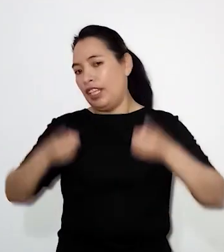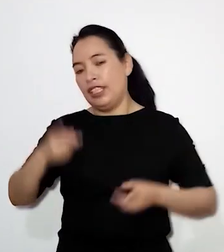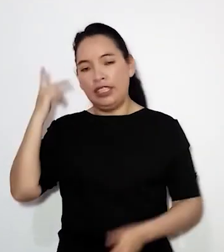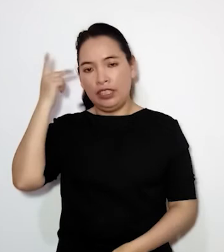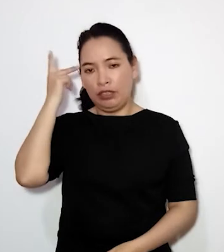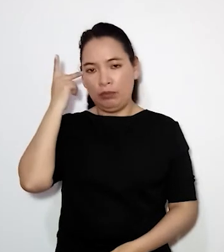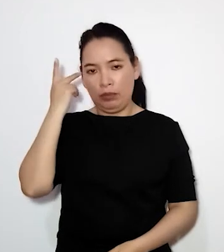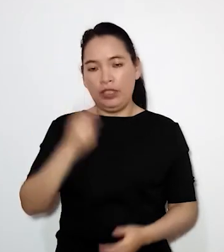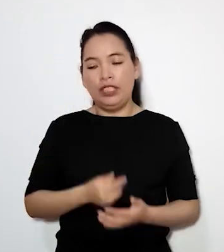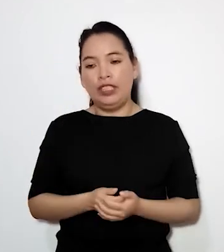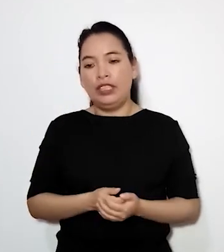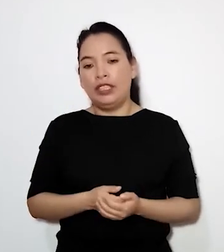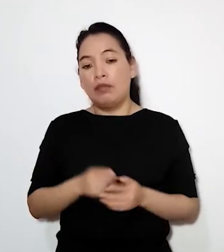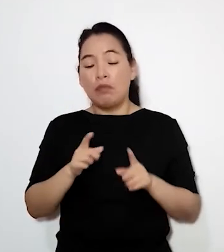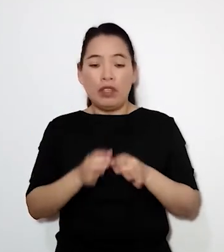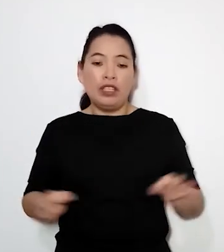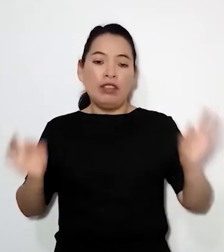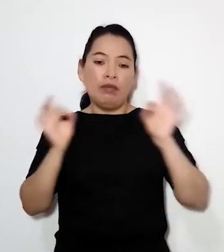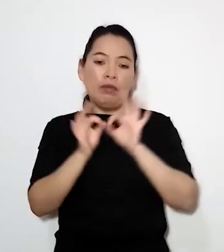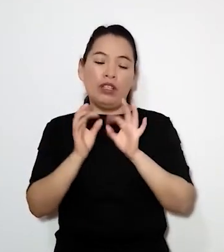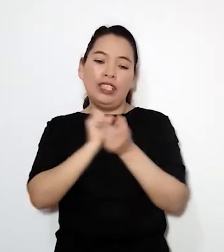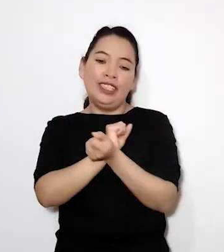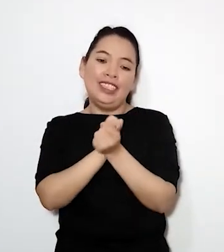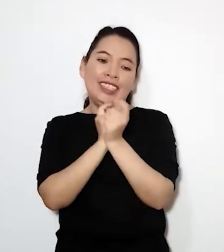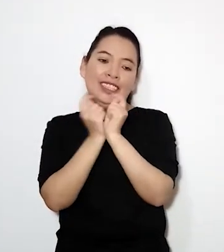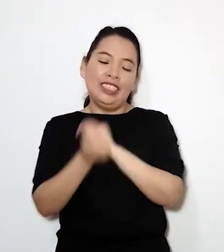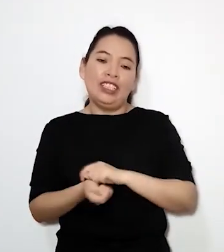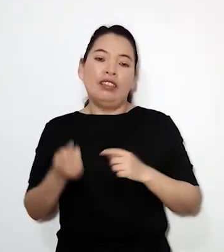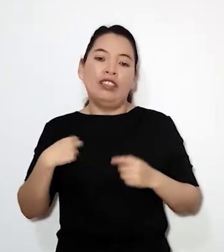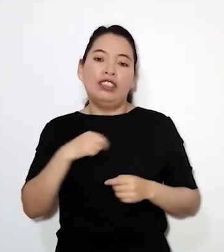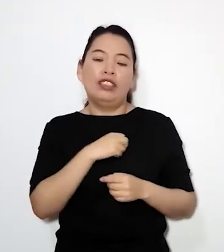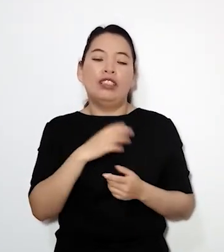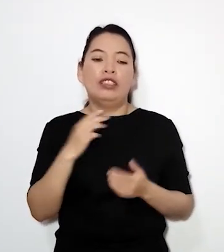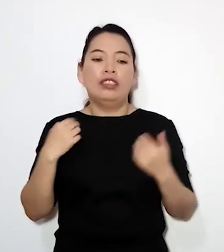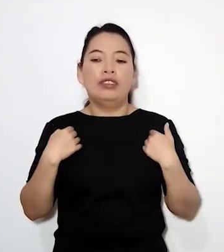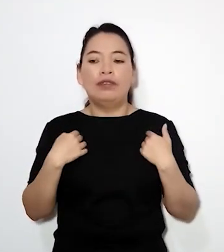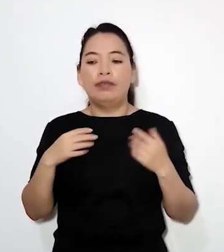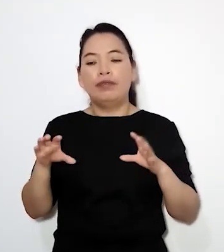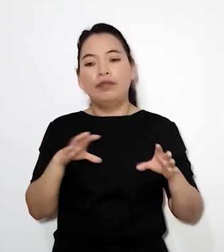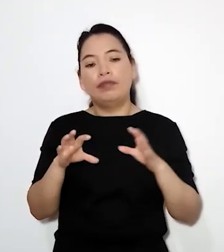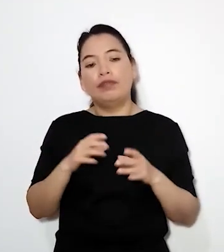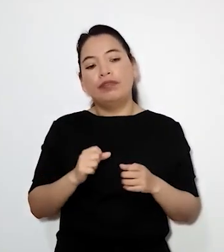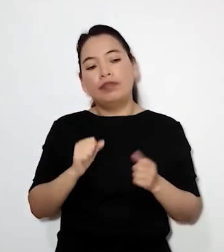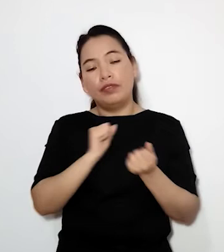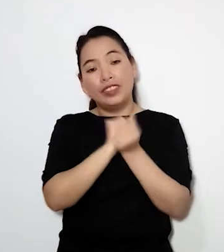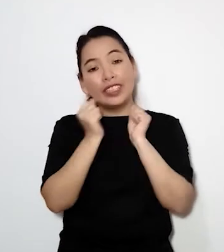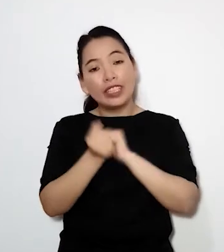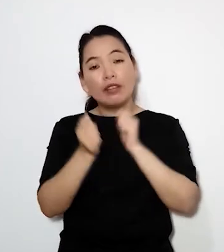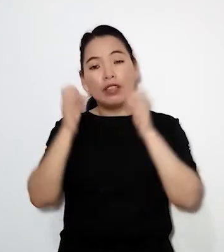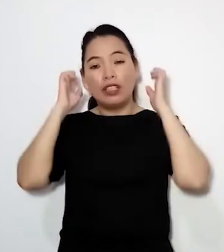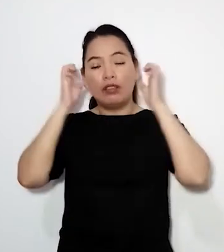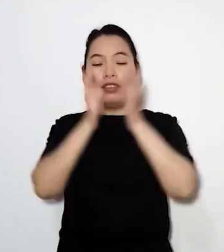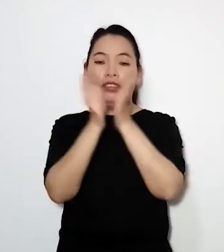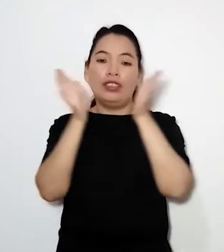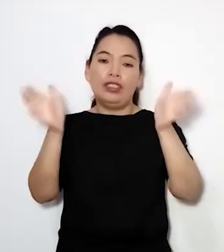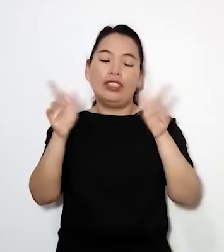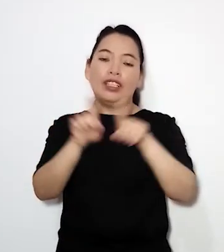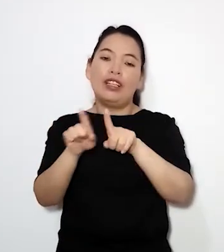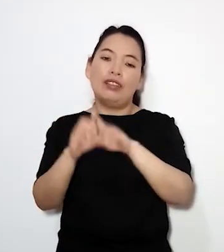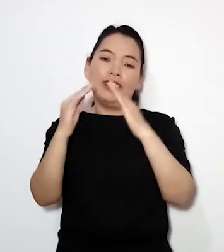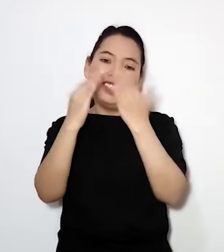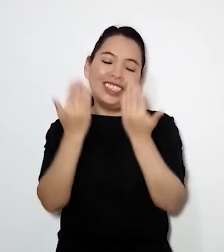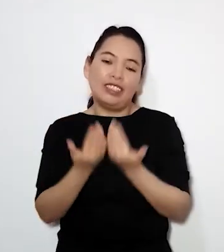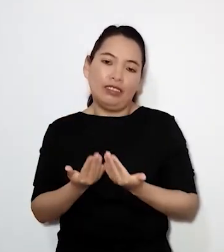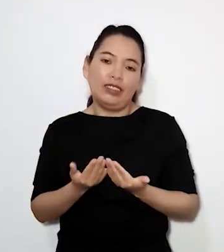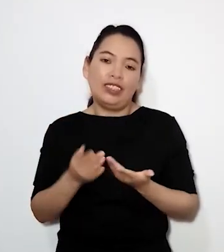esas transformaciones que abarcan no solamente la educación en general, sino también la escuela, nos hacen precisamente tomar conciencia de